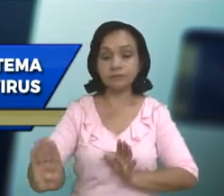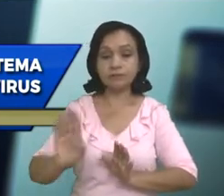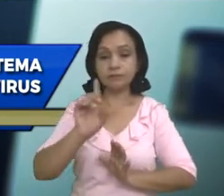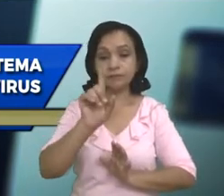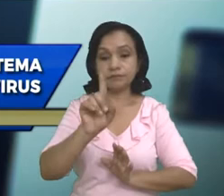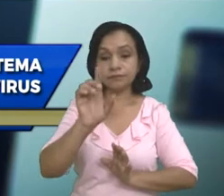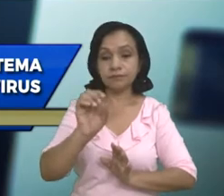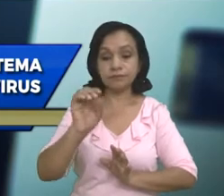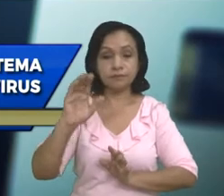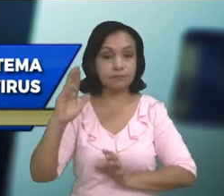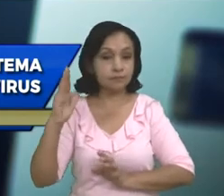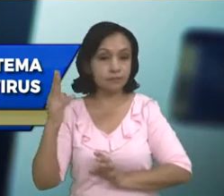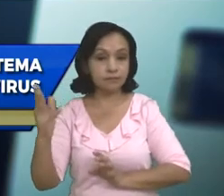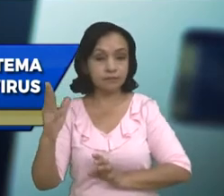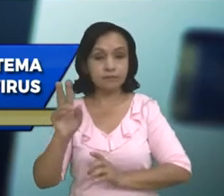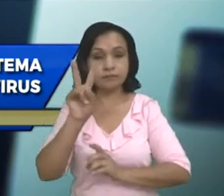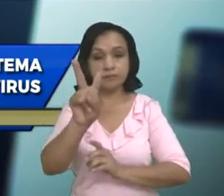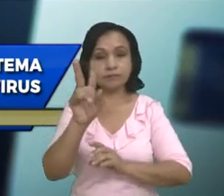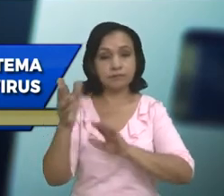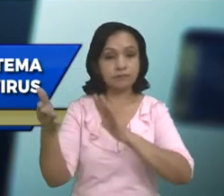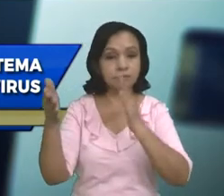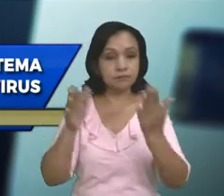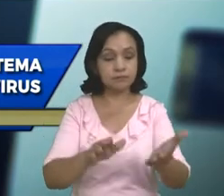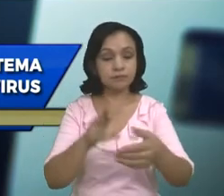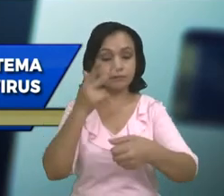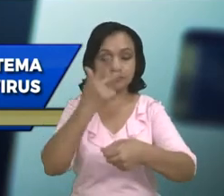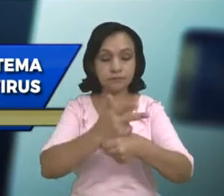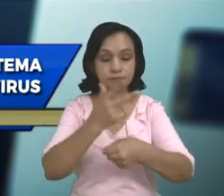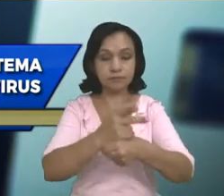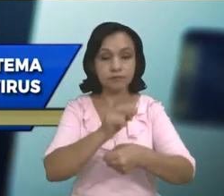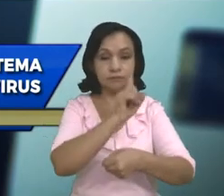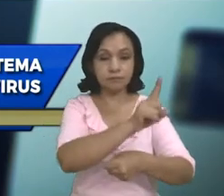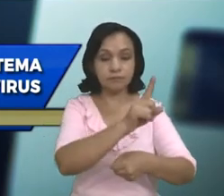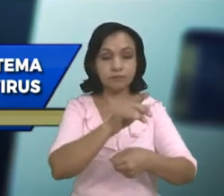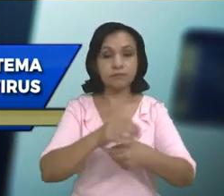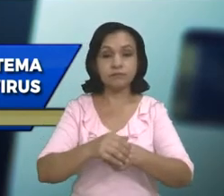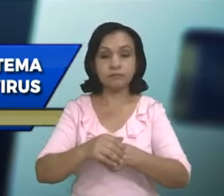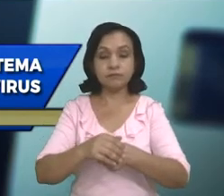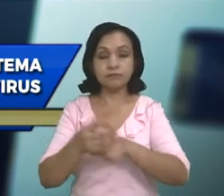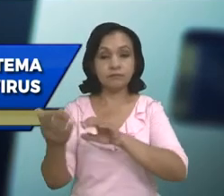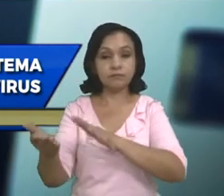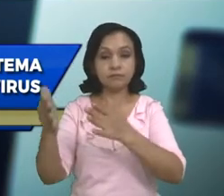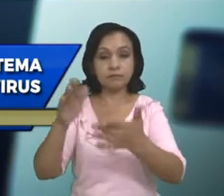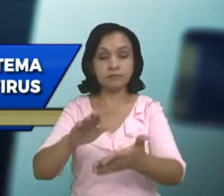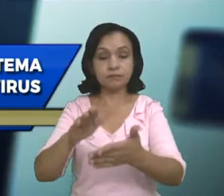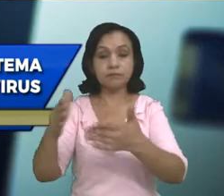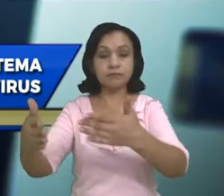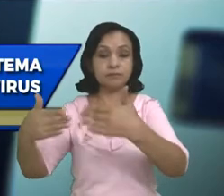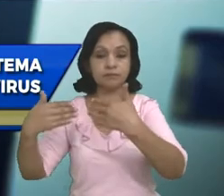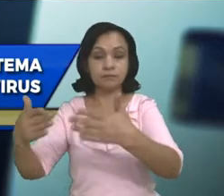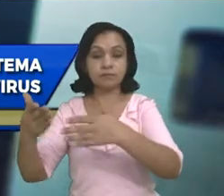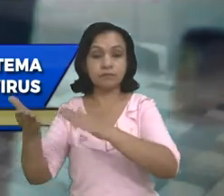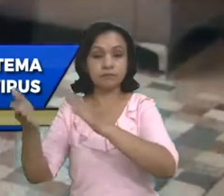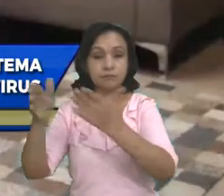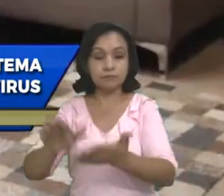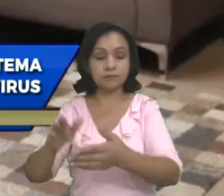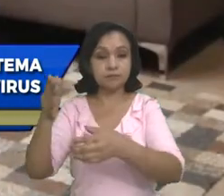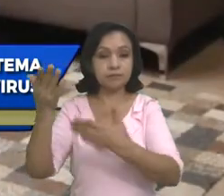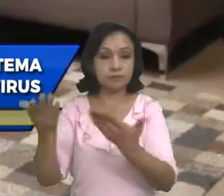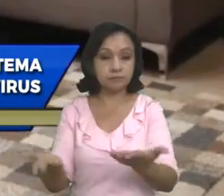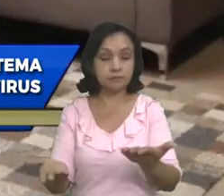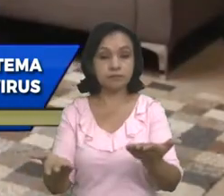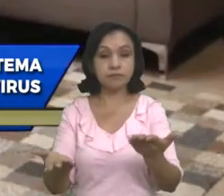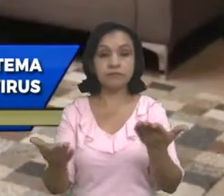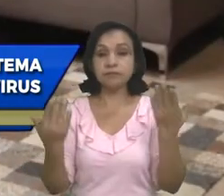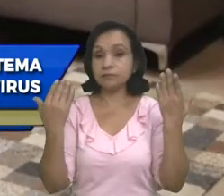109 casos de los cuales hay dos fallecidos uno en guatemala y el otro es en panamá entonces la